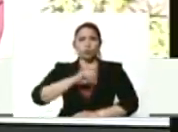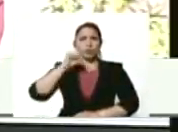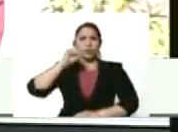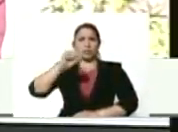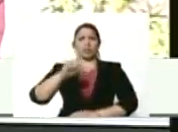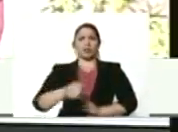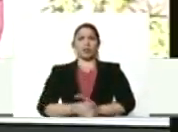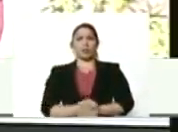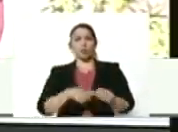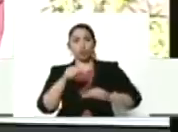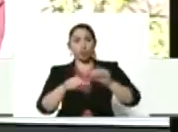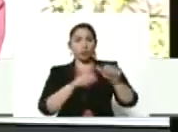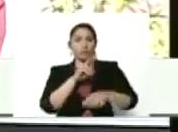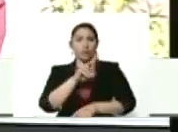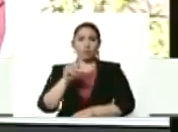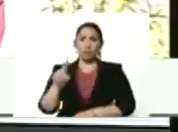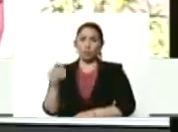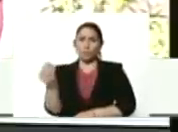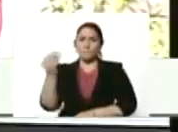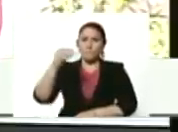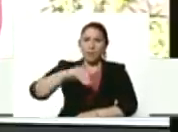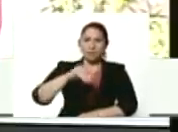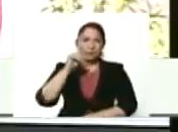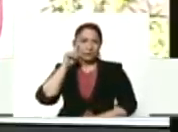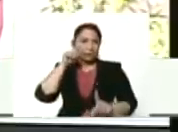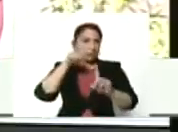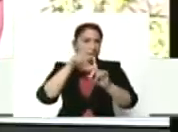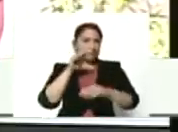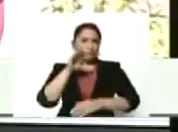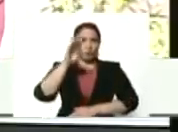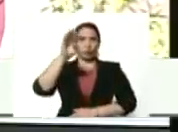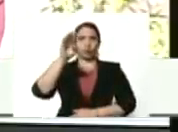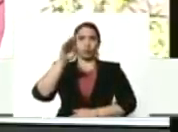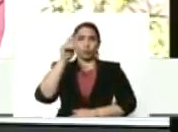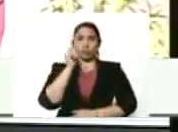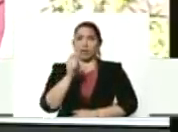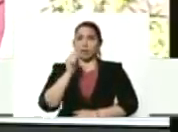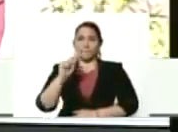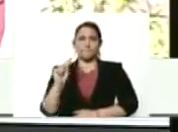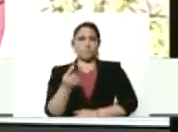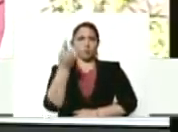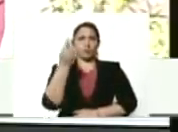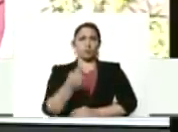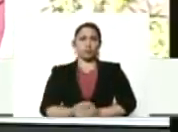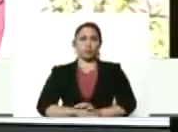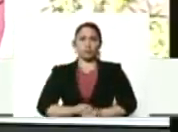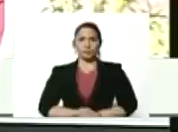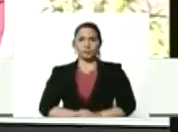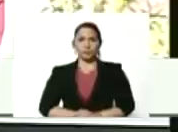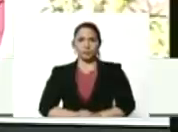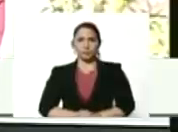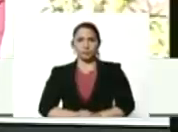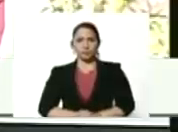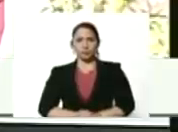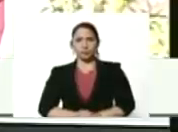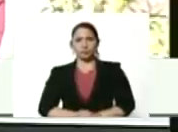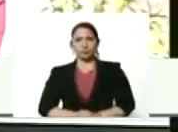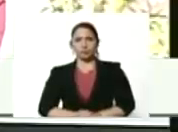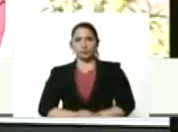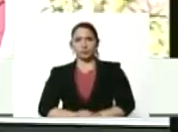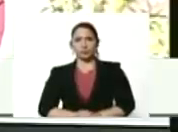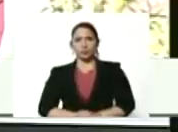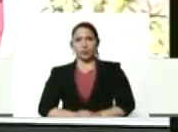el siglo XXI y para más. Creo que la tarea fundamental es la